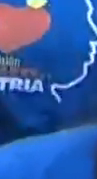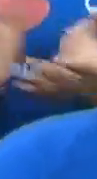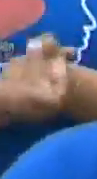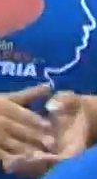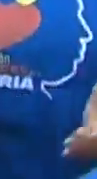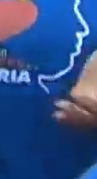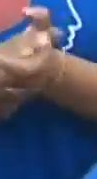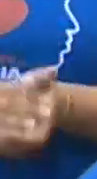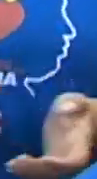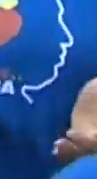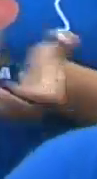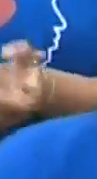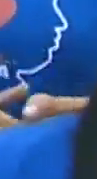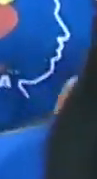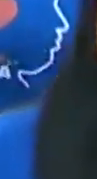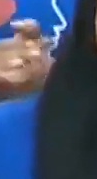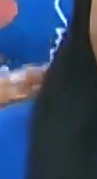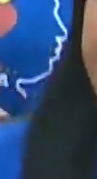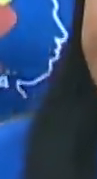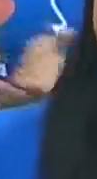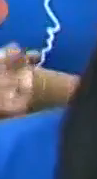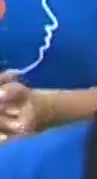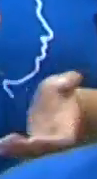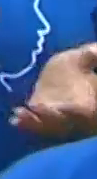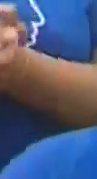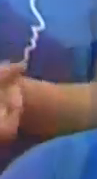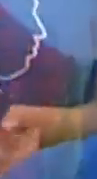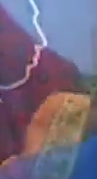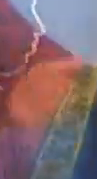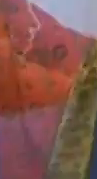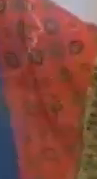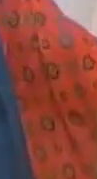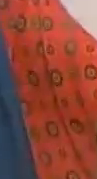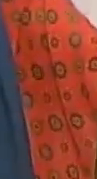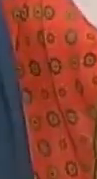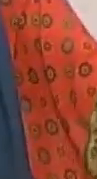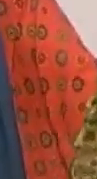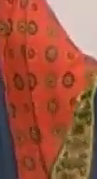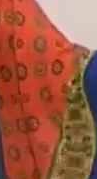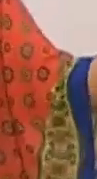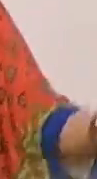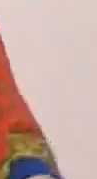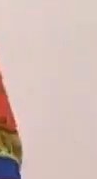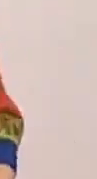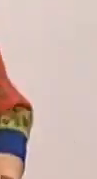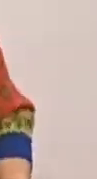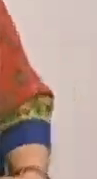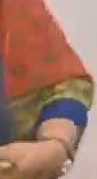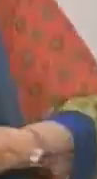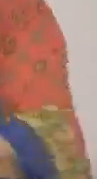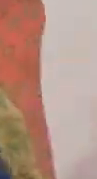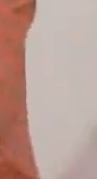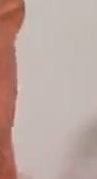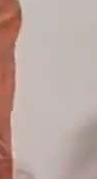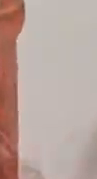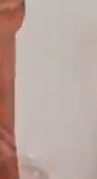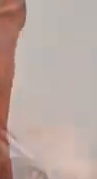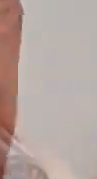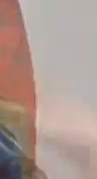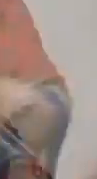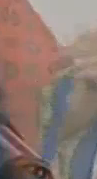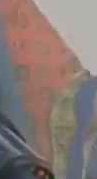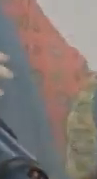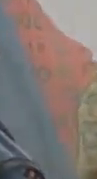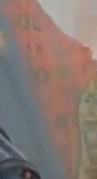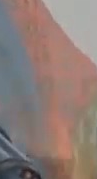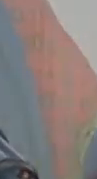la la la la la la la la la la la la la la la la la la la la